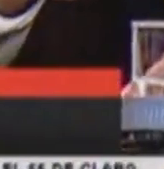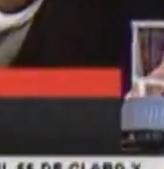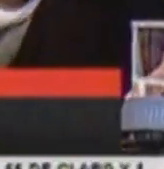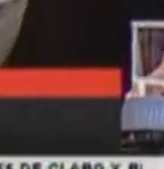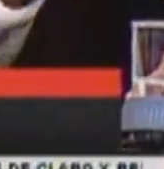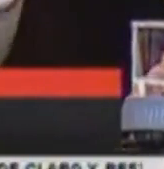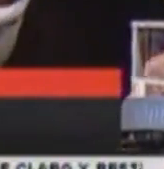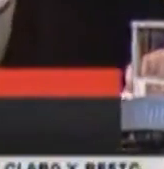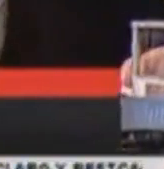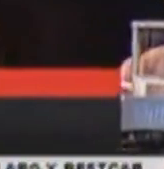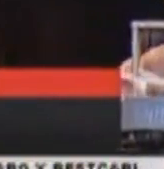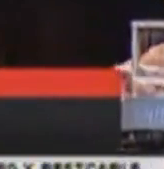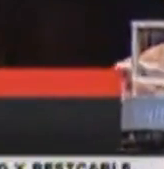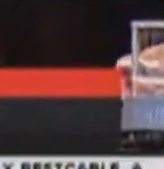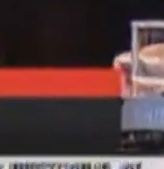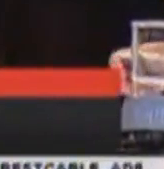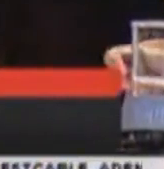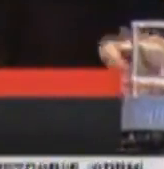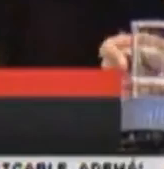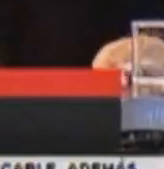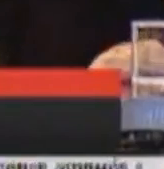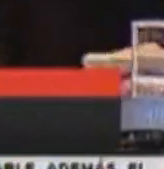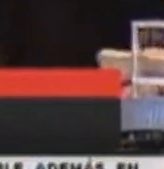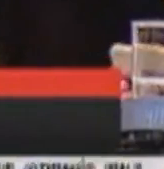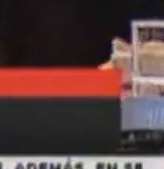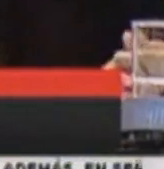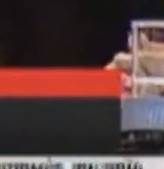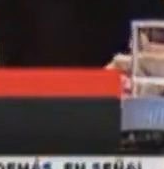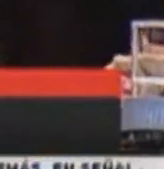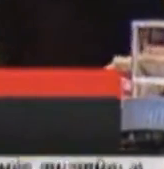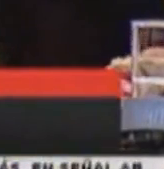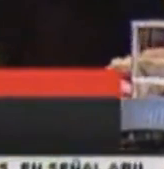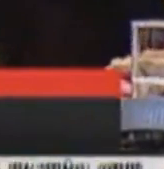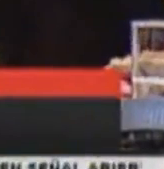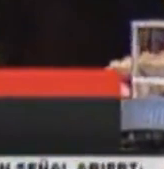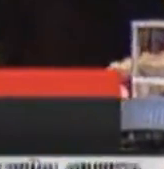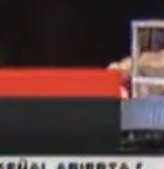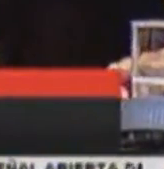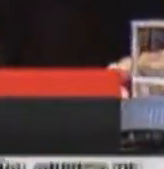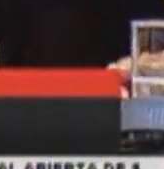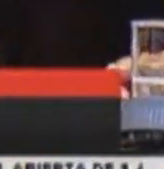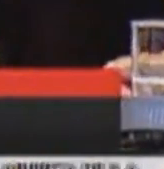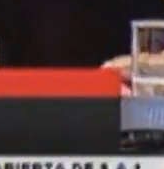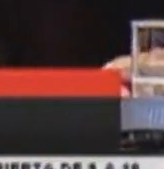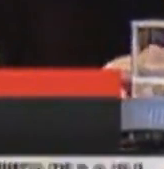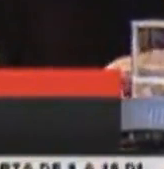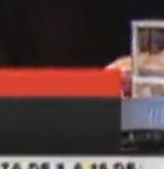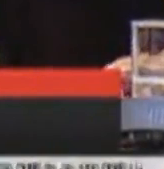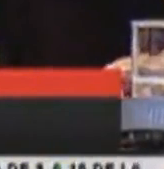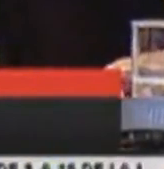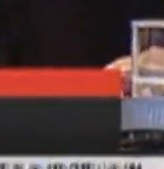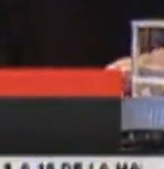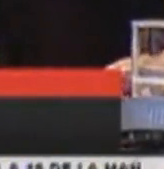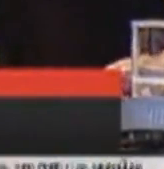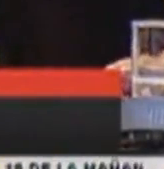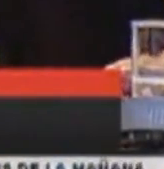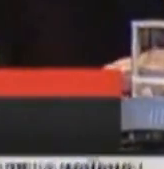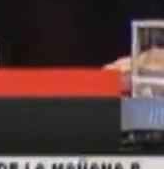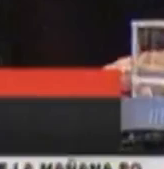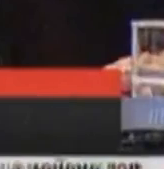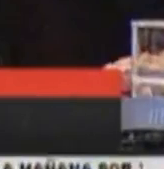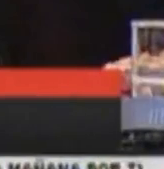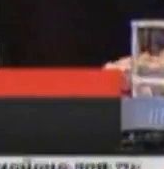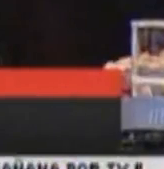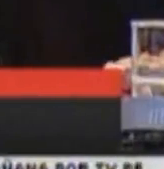nacionalizada que tiene el MEF, que es mejor para compras. Eso va a simplificar, ese tipo de simplificación administrativa, desde los